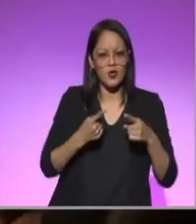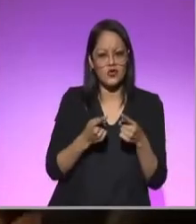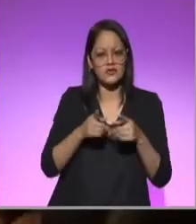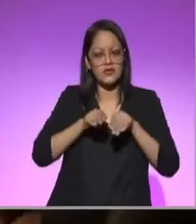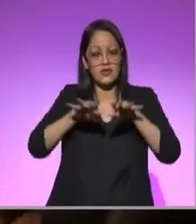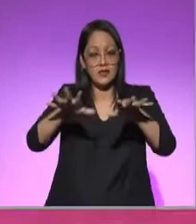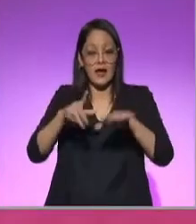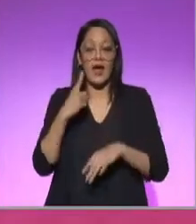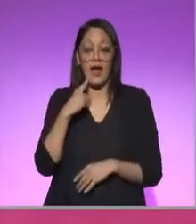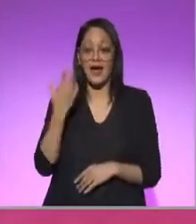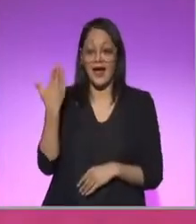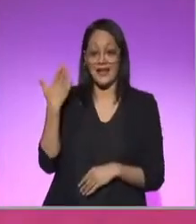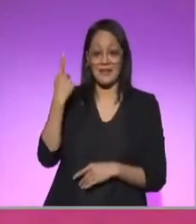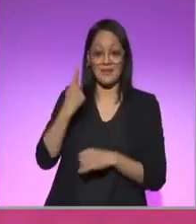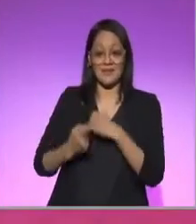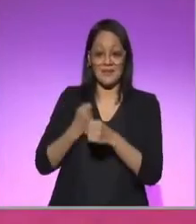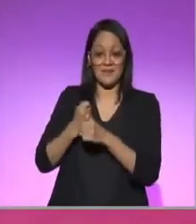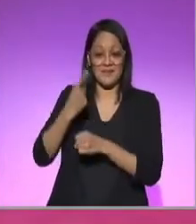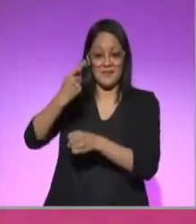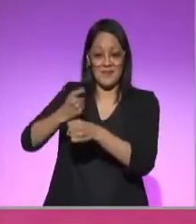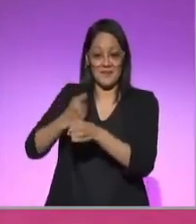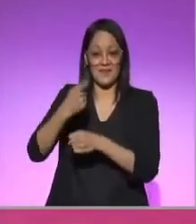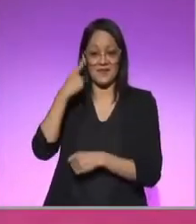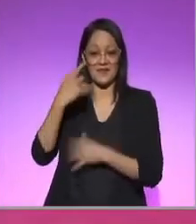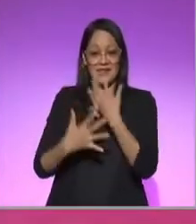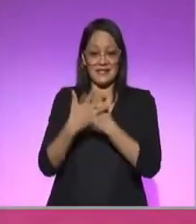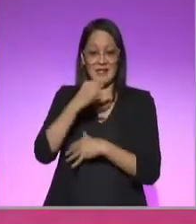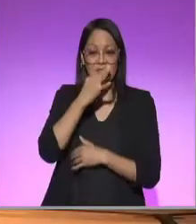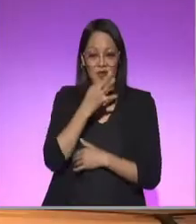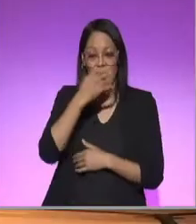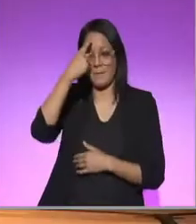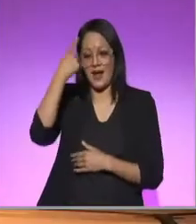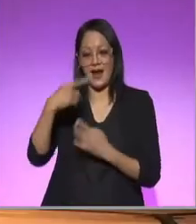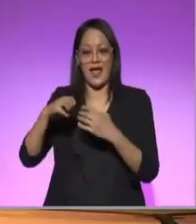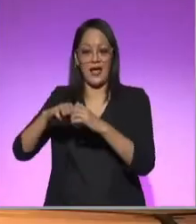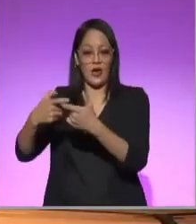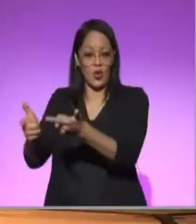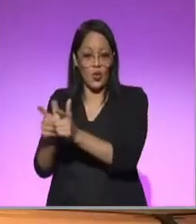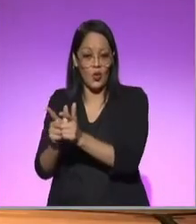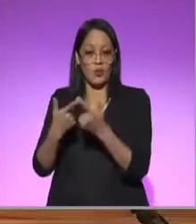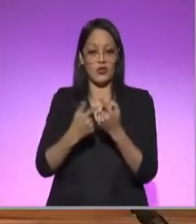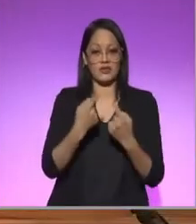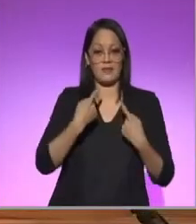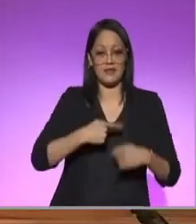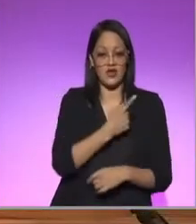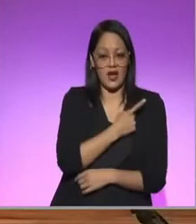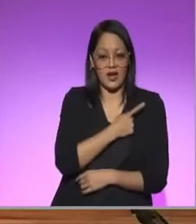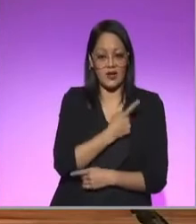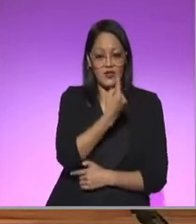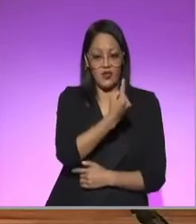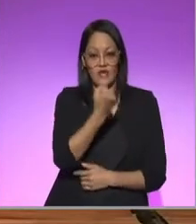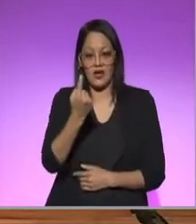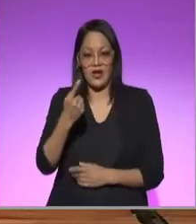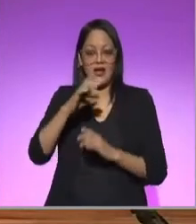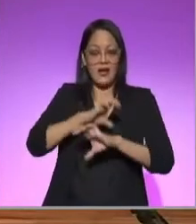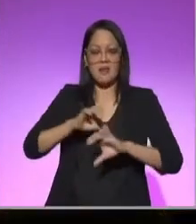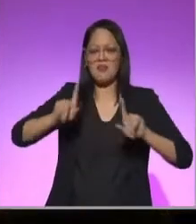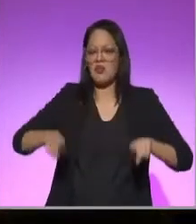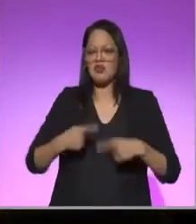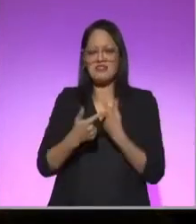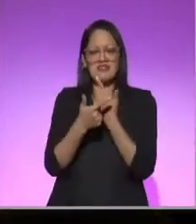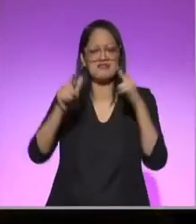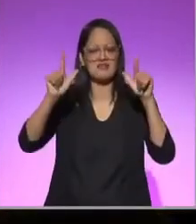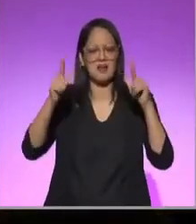turnos de 15 minutos para todo tipo de agrupaciones y solistas y todo tipo de música, y éramos todo gente